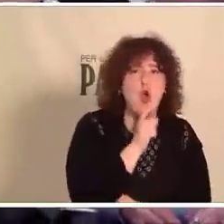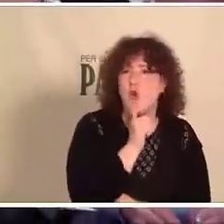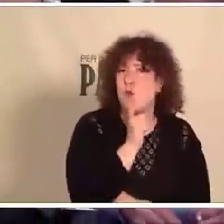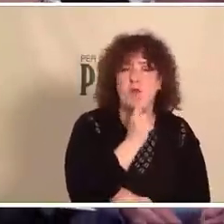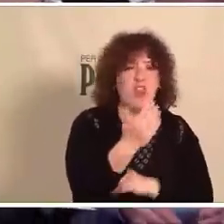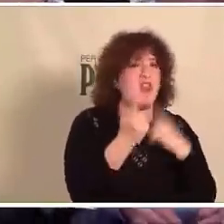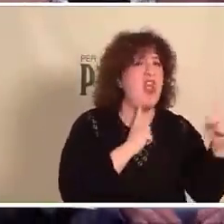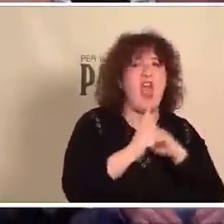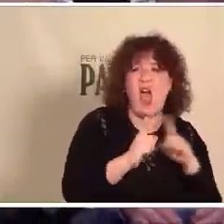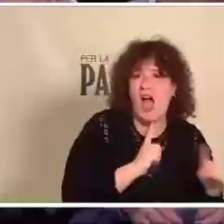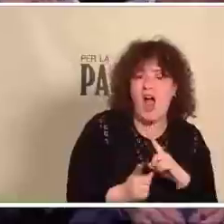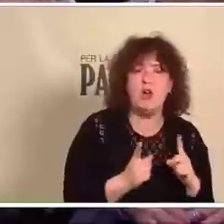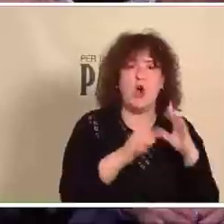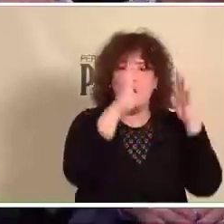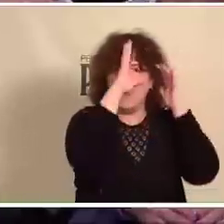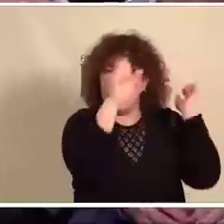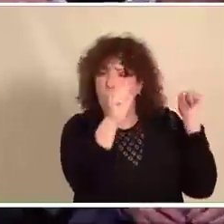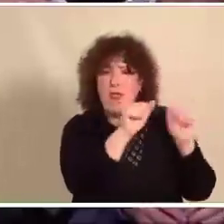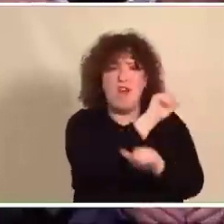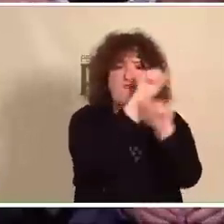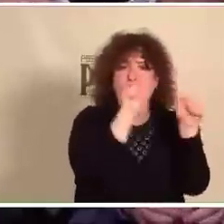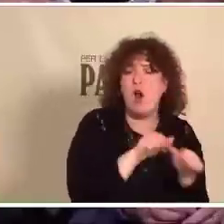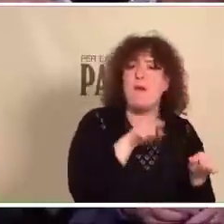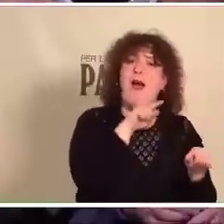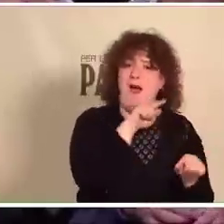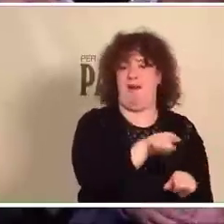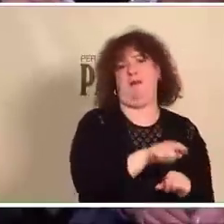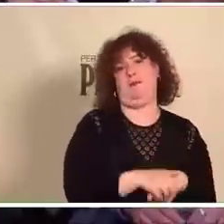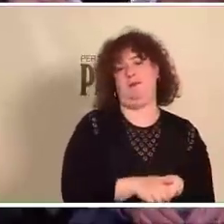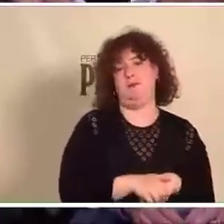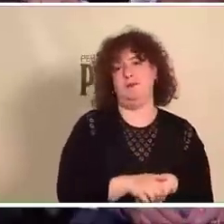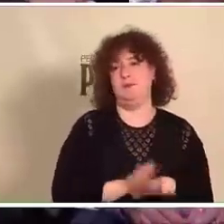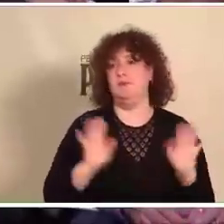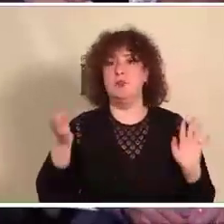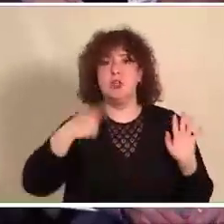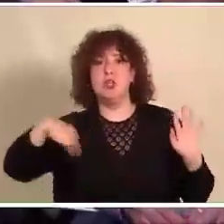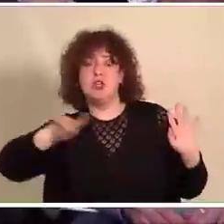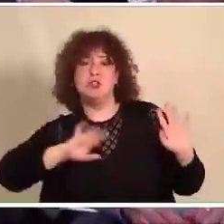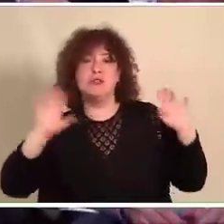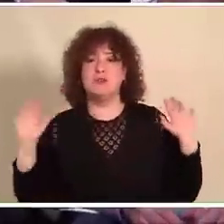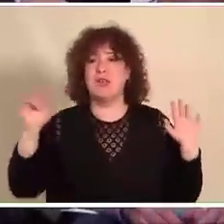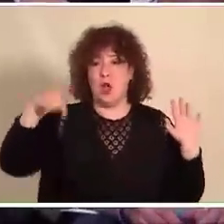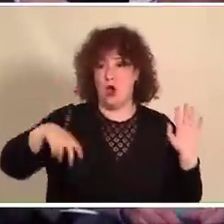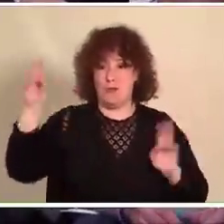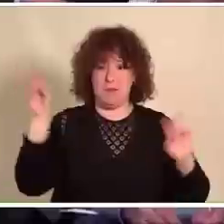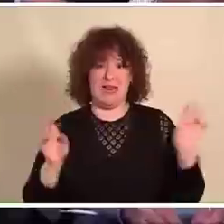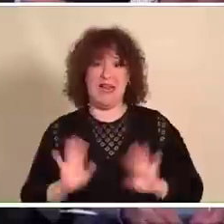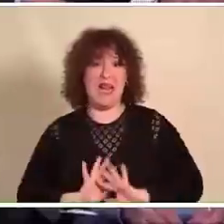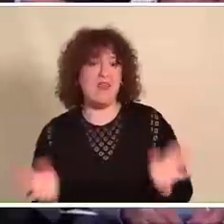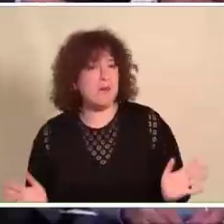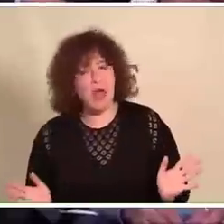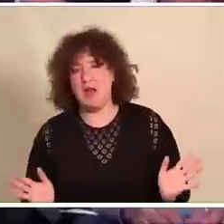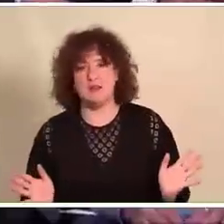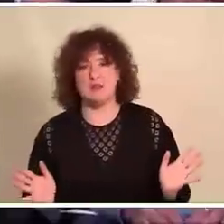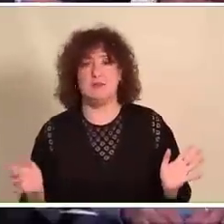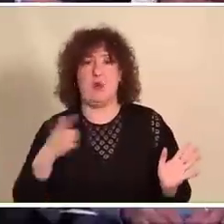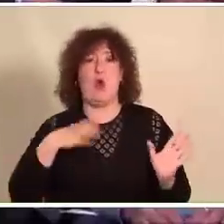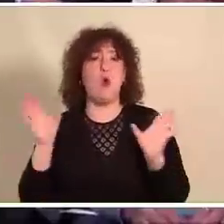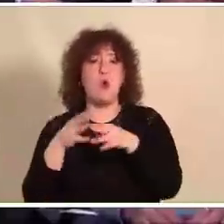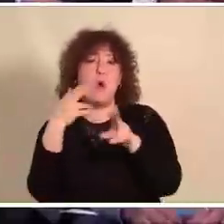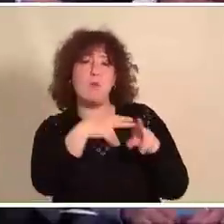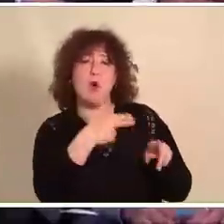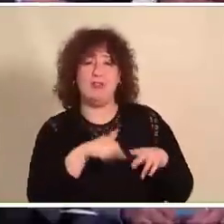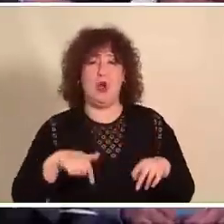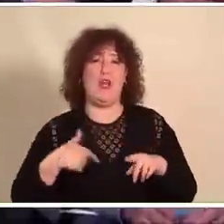diálogo y el de las vías diplomáticas no Solo lo estamos diciendo las personas que estamos hoy representando a nuestras organizaciones políticas